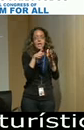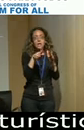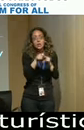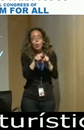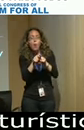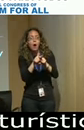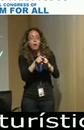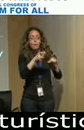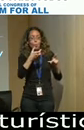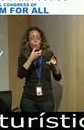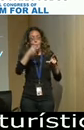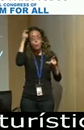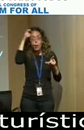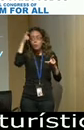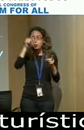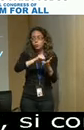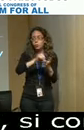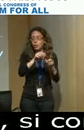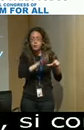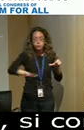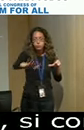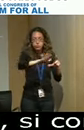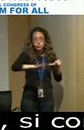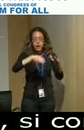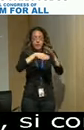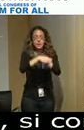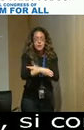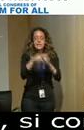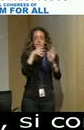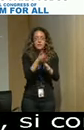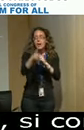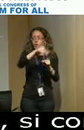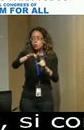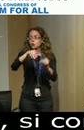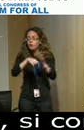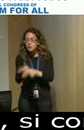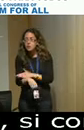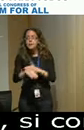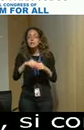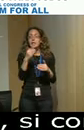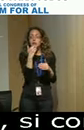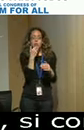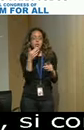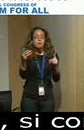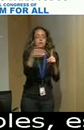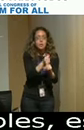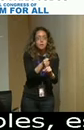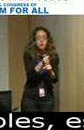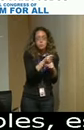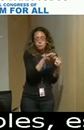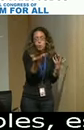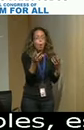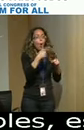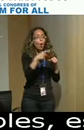con lo cual estamos trabajando para sociedades accesibles, entornos accesibles. si conseguimos todo lo que tiene que ver que con ocio sea